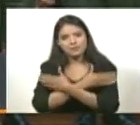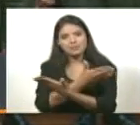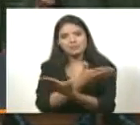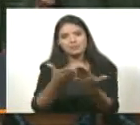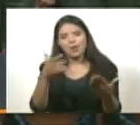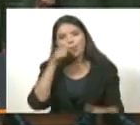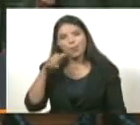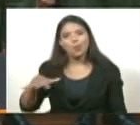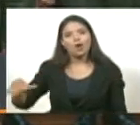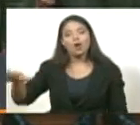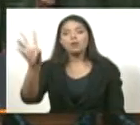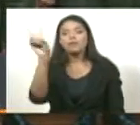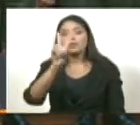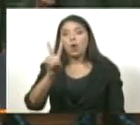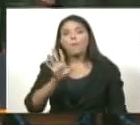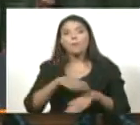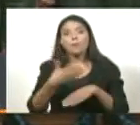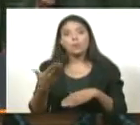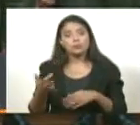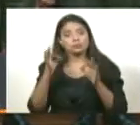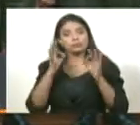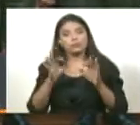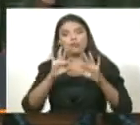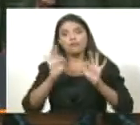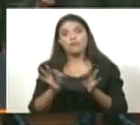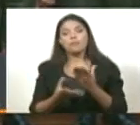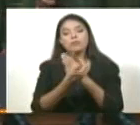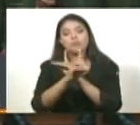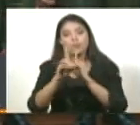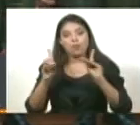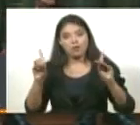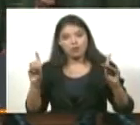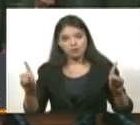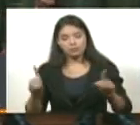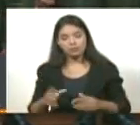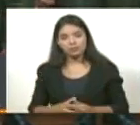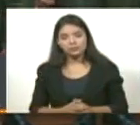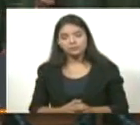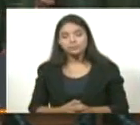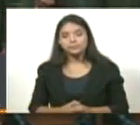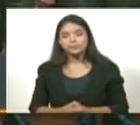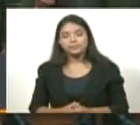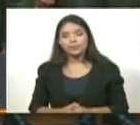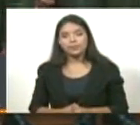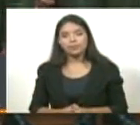de Venezuela por su actitud cívica, democrática